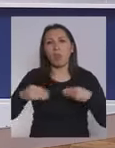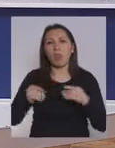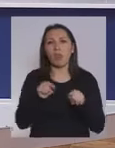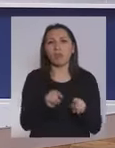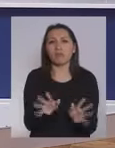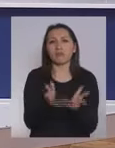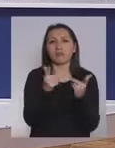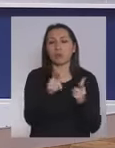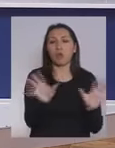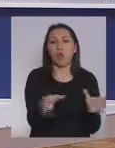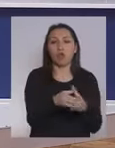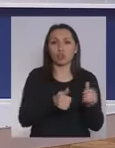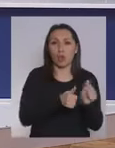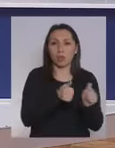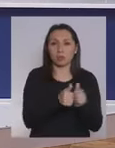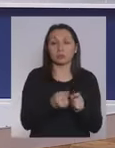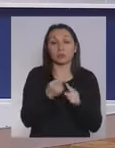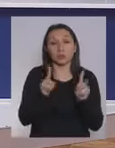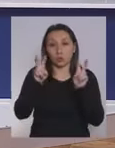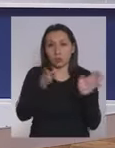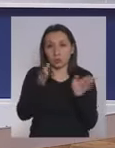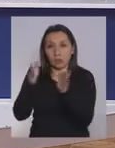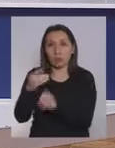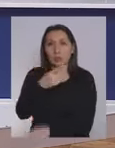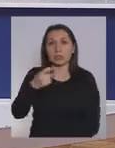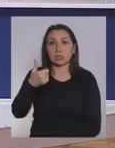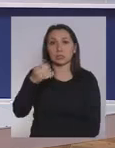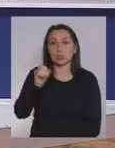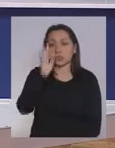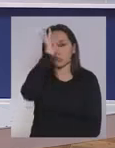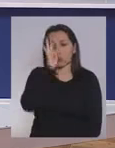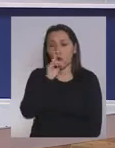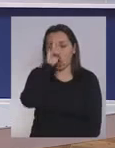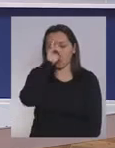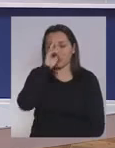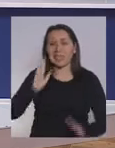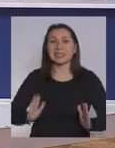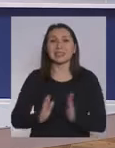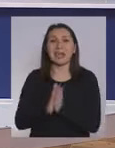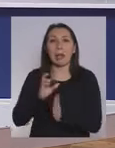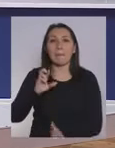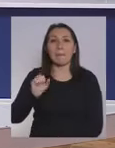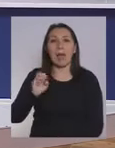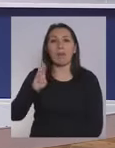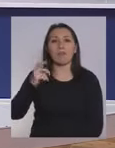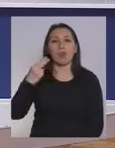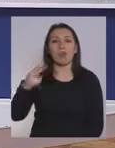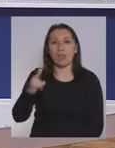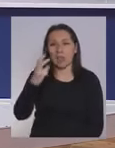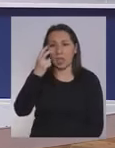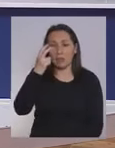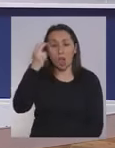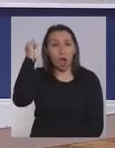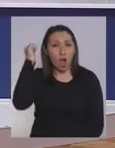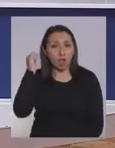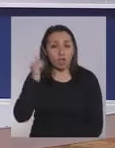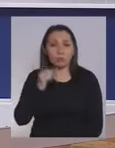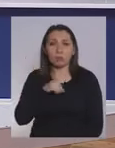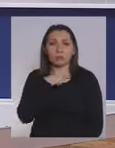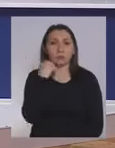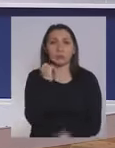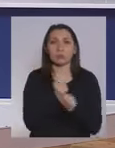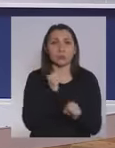del consejo asesor y lo otro es que más de 160 funcionarios del hospital de san pablo de coquimbo están fuera de funciones la mayoría por